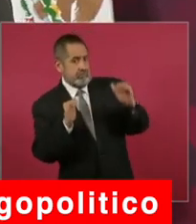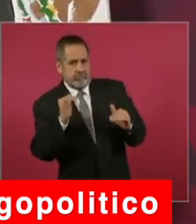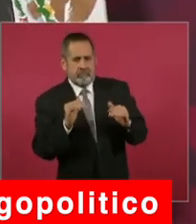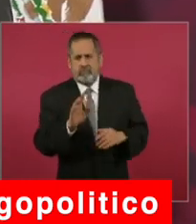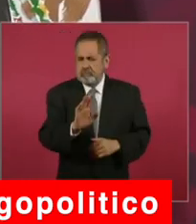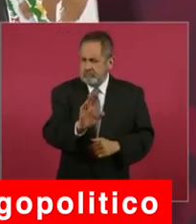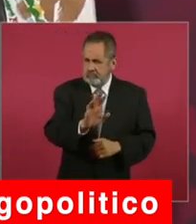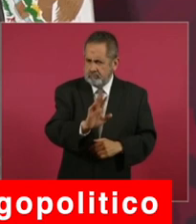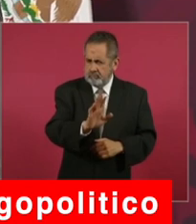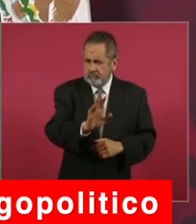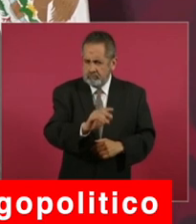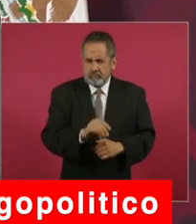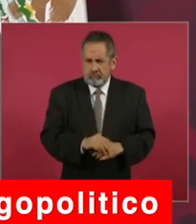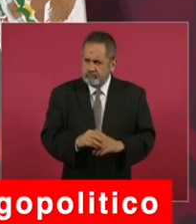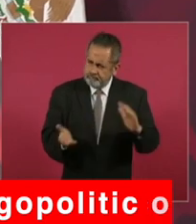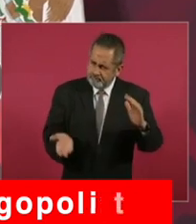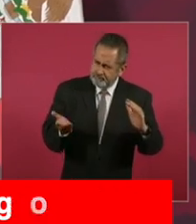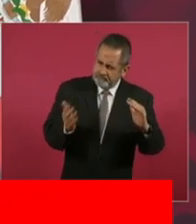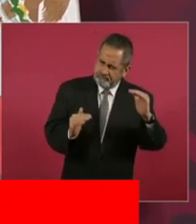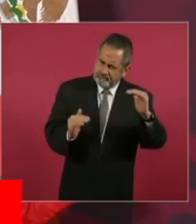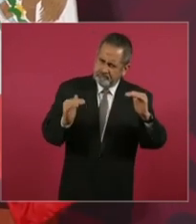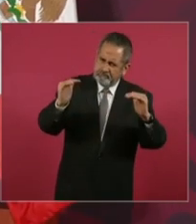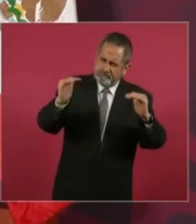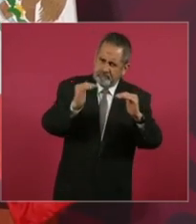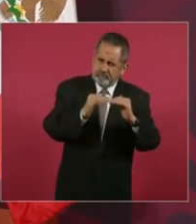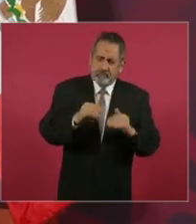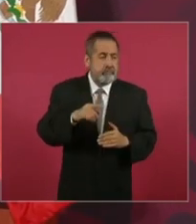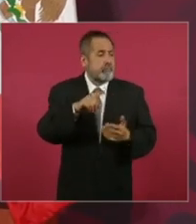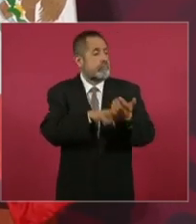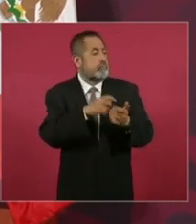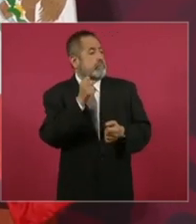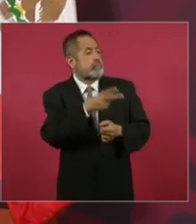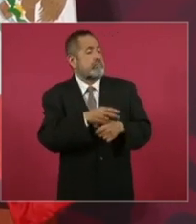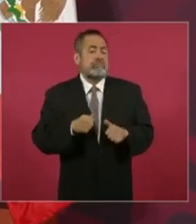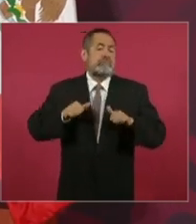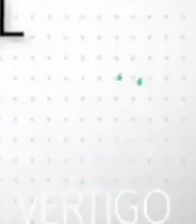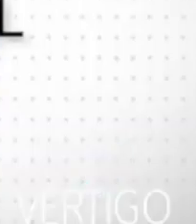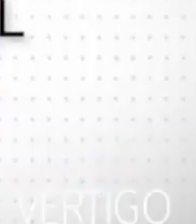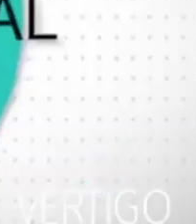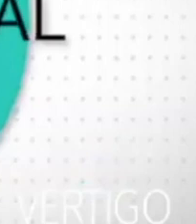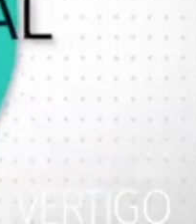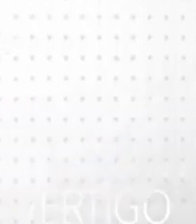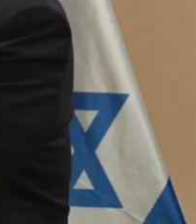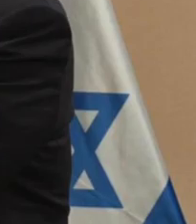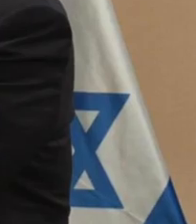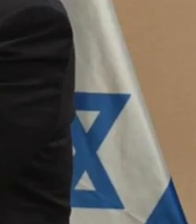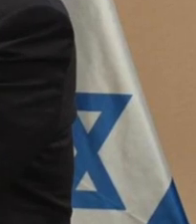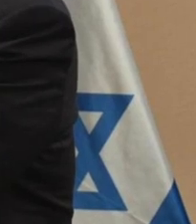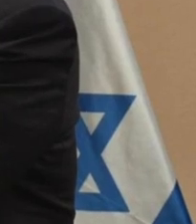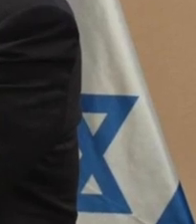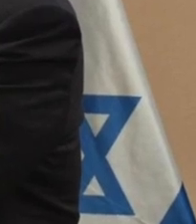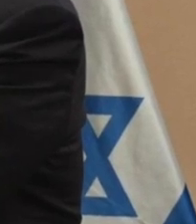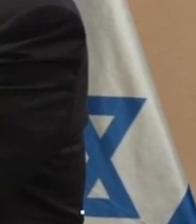el cual estará administrado por el ejército y el día de mañana lo inaugura el presidente López Obrador. El